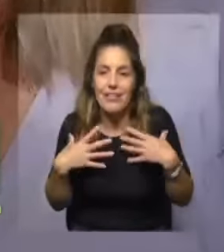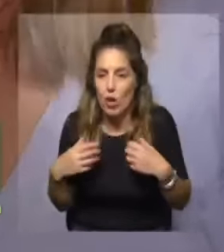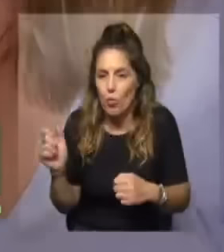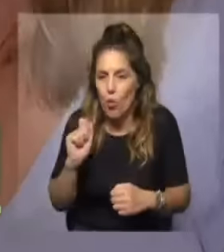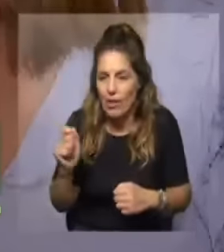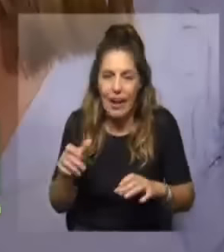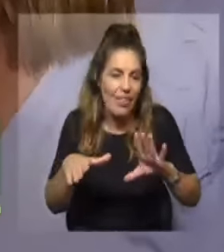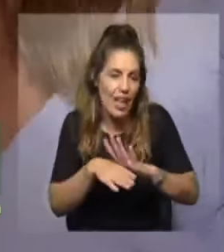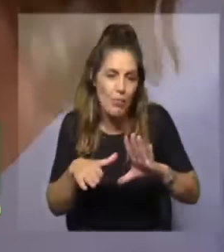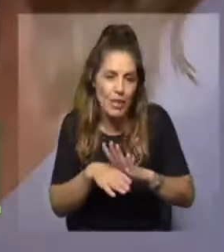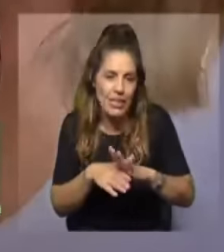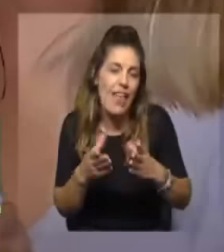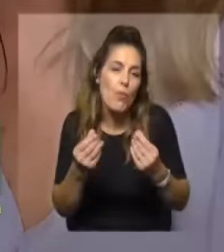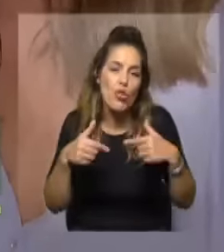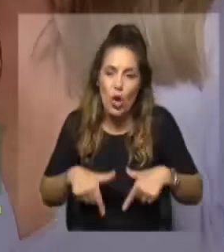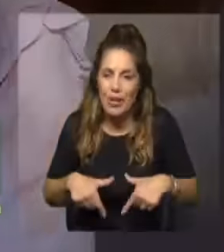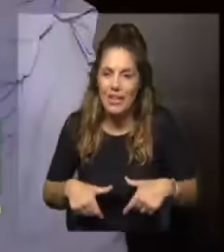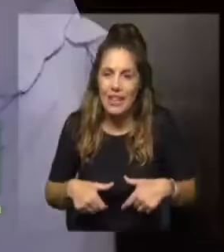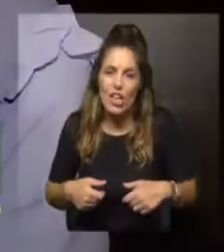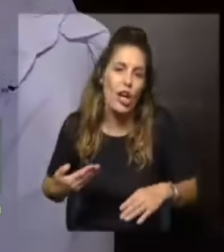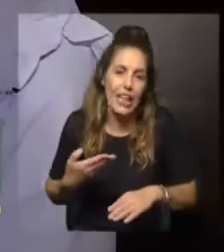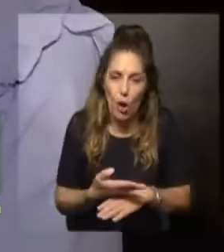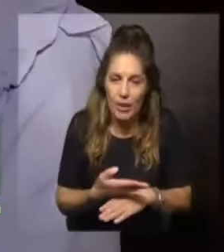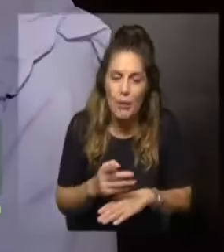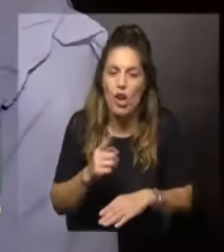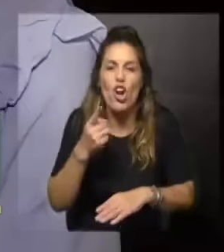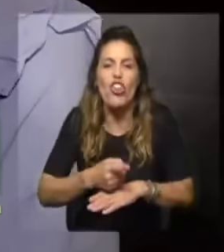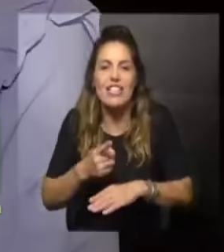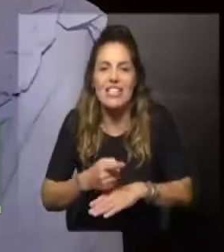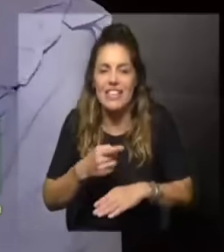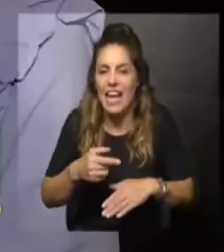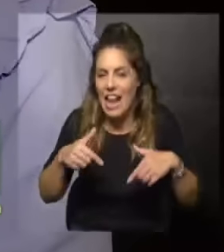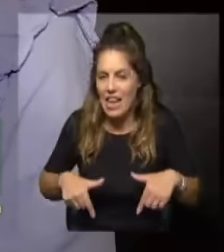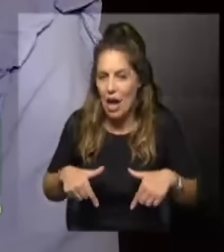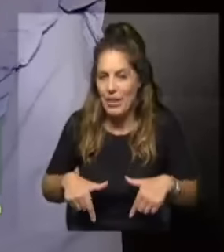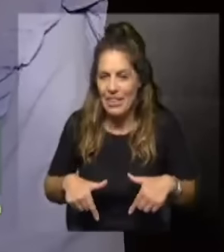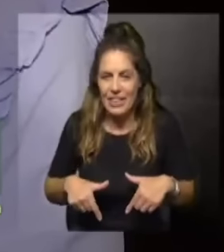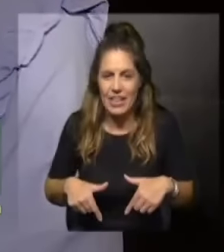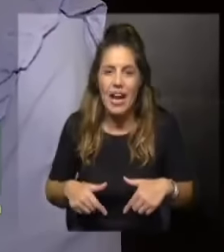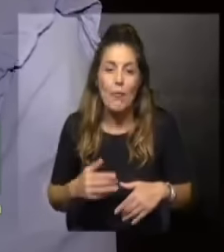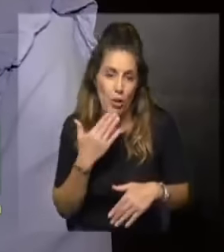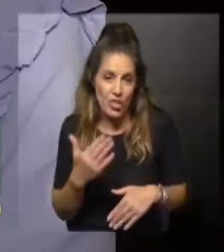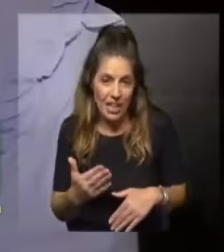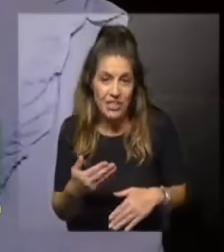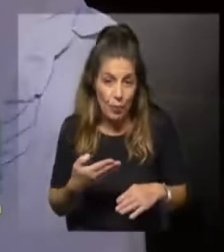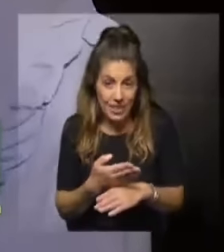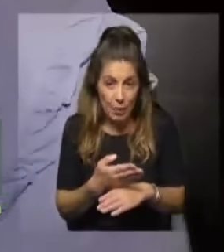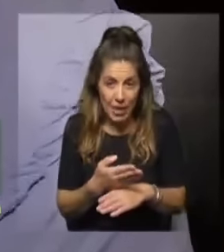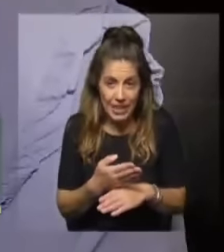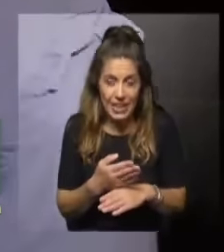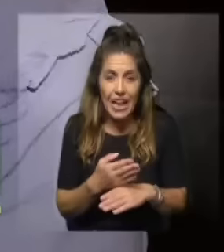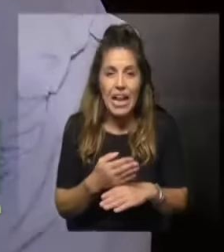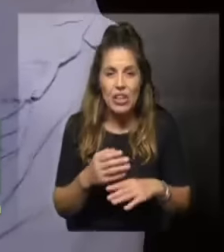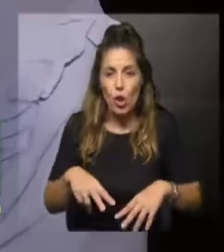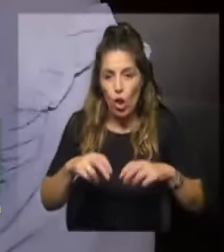ser muchos ministerios no es que lo resuelva la ministra te agradecemos Cecilia y vas a pedir la auditoría para completar la información por supuesto porque